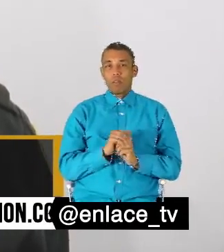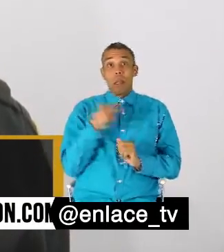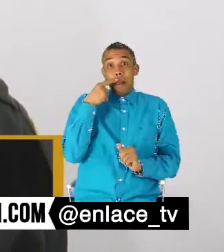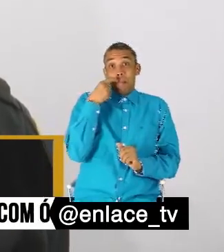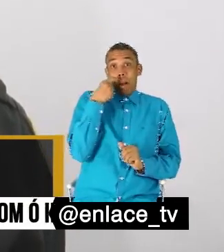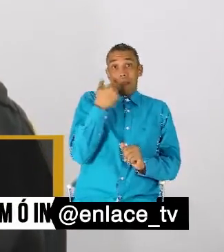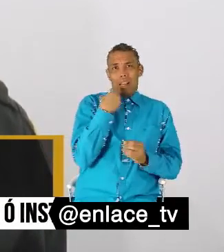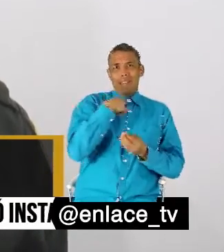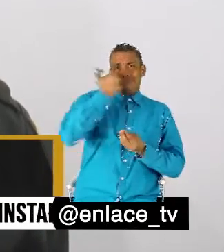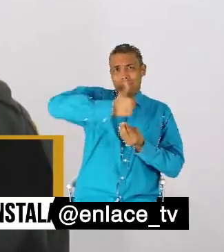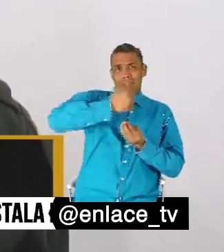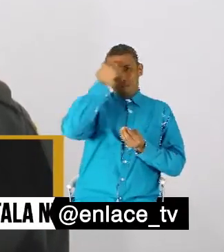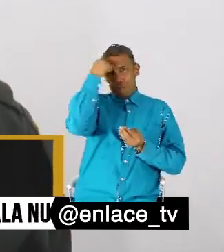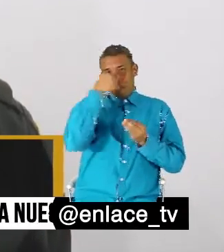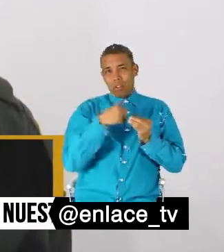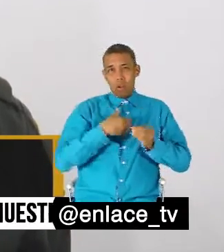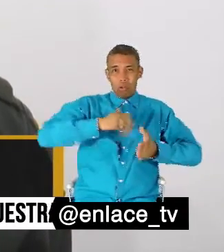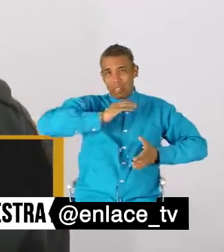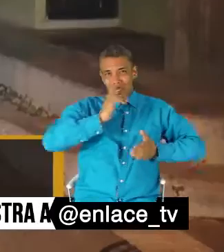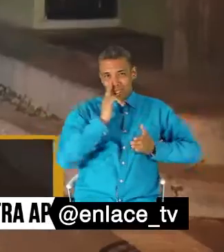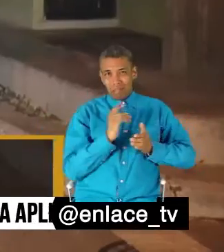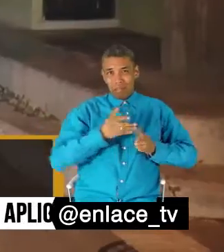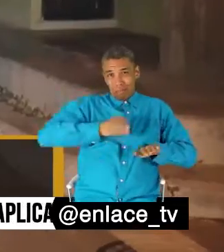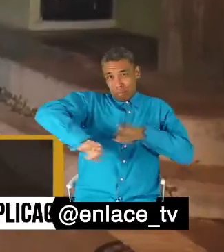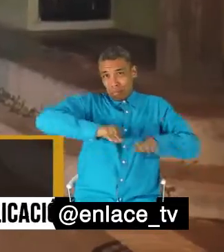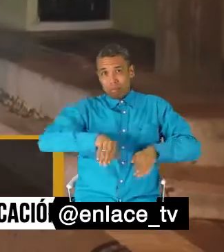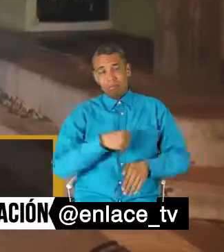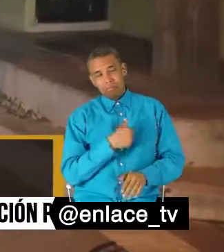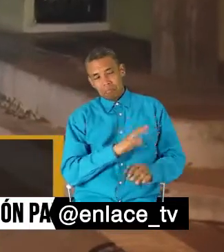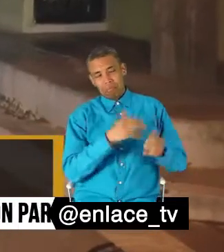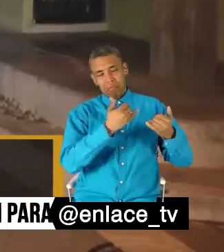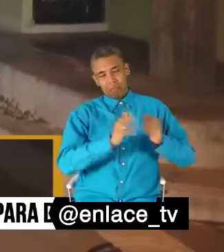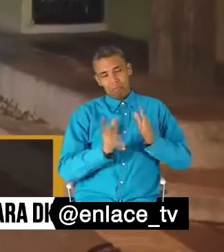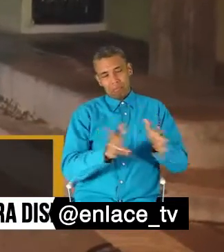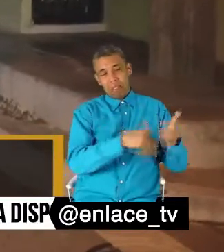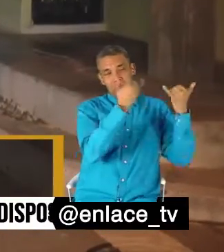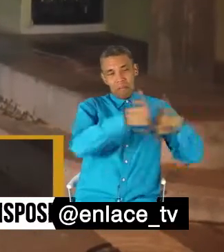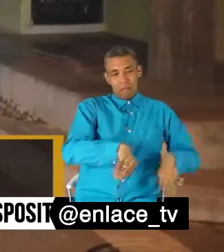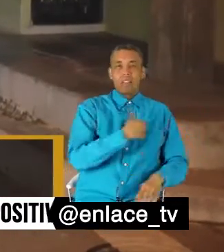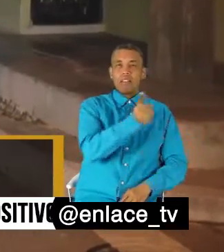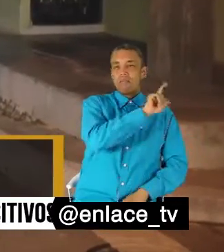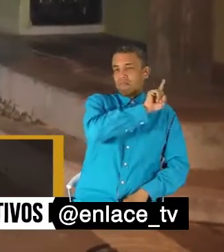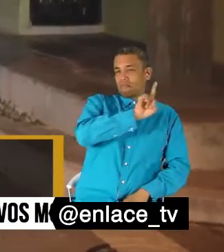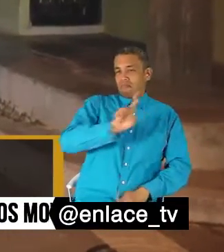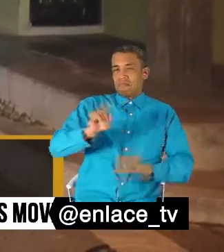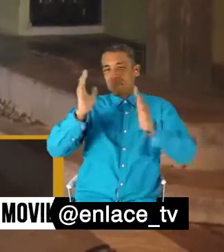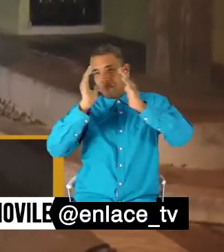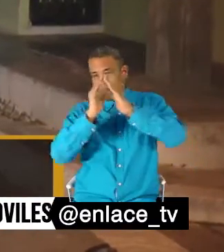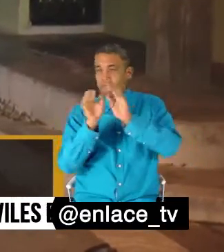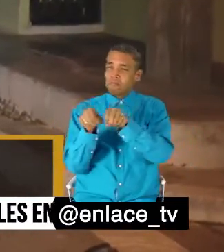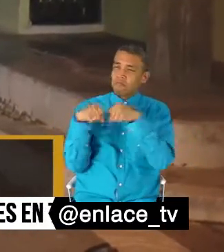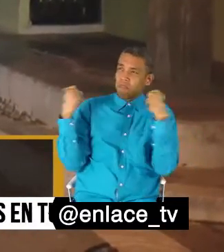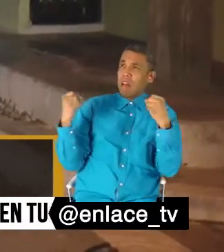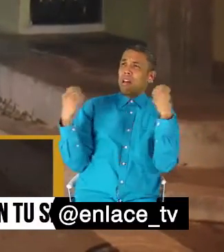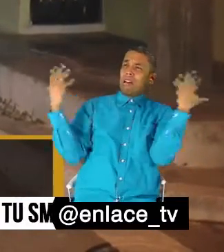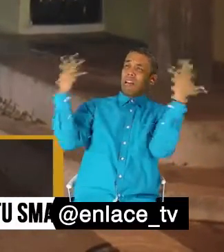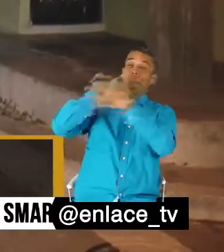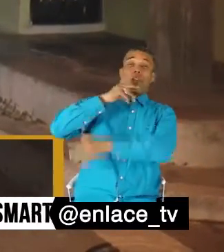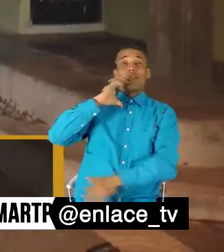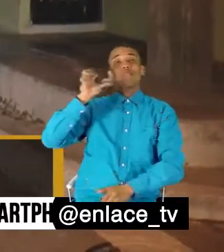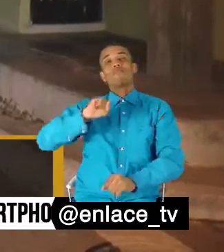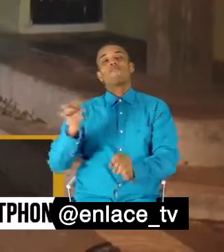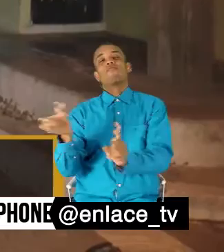suspendido con un cable. Pues muere obviamente por asfixia y pues estamos determinando pues las